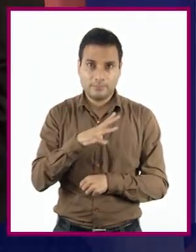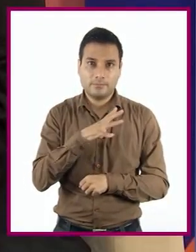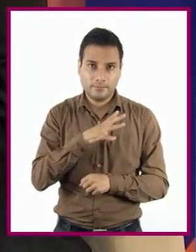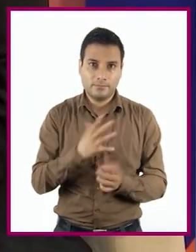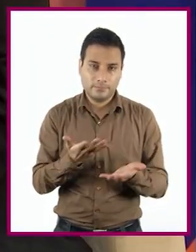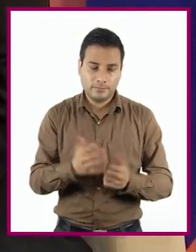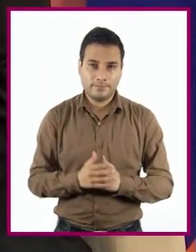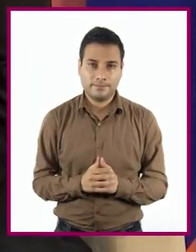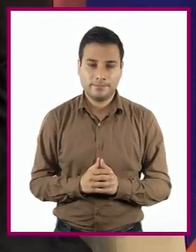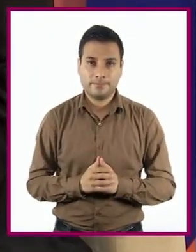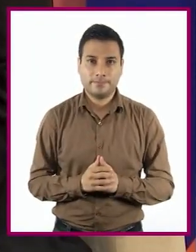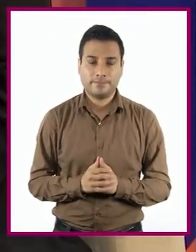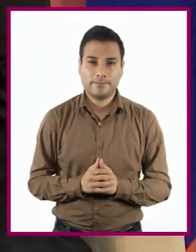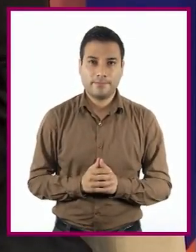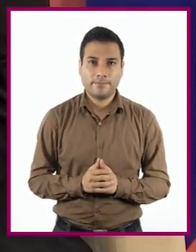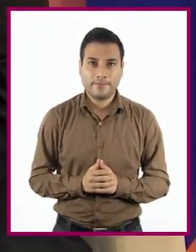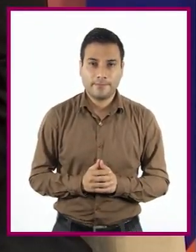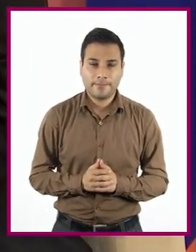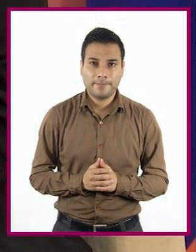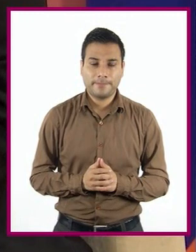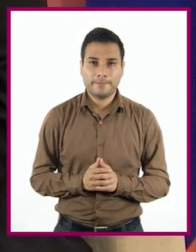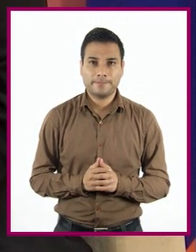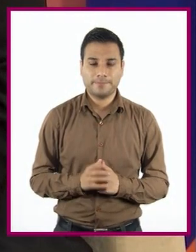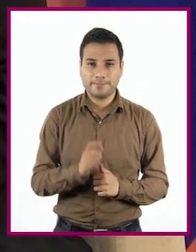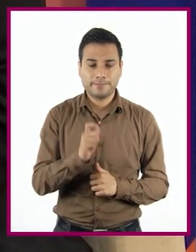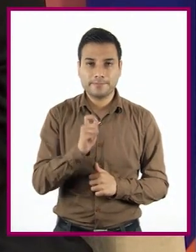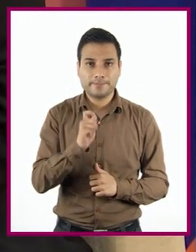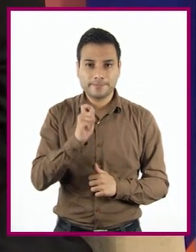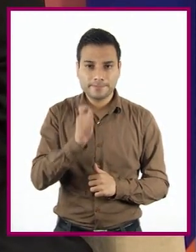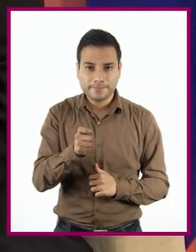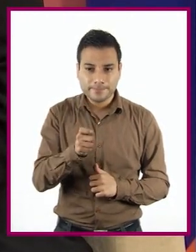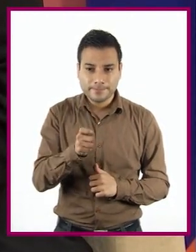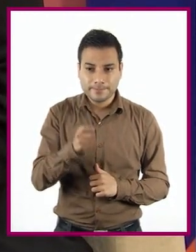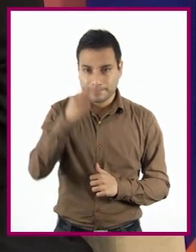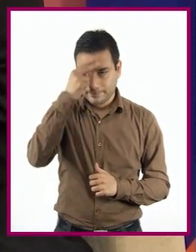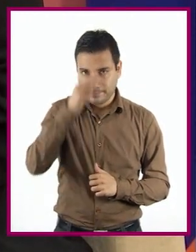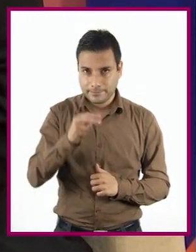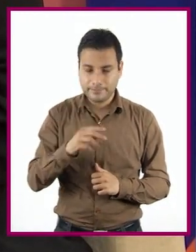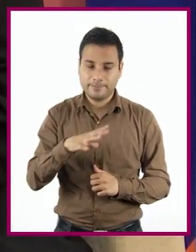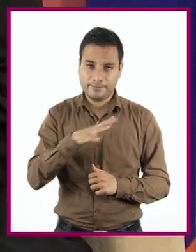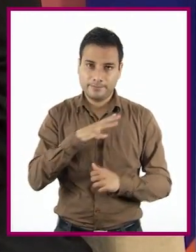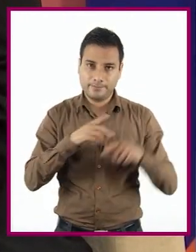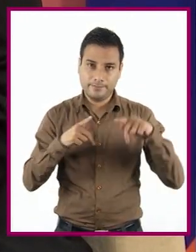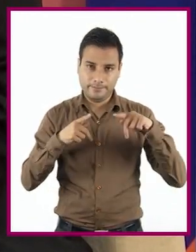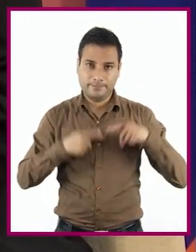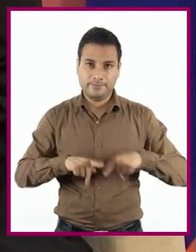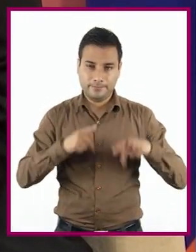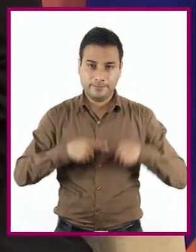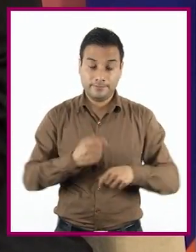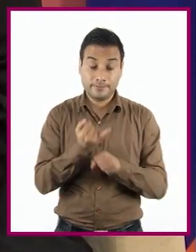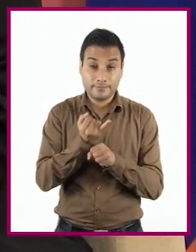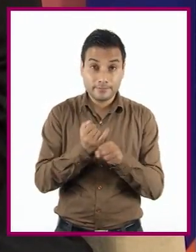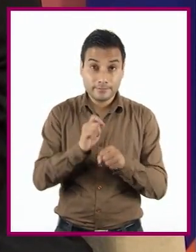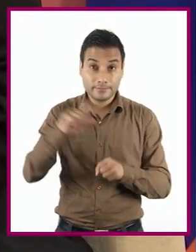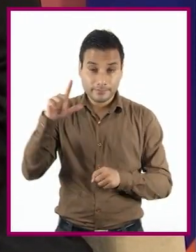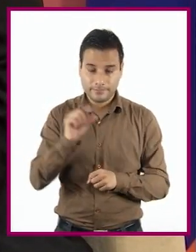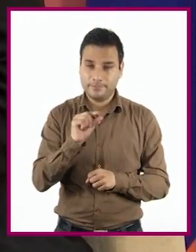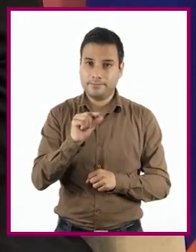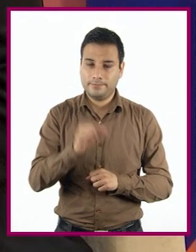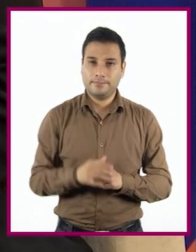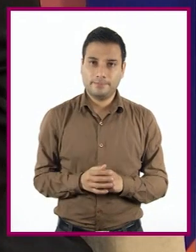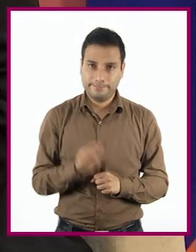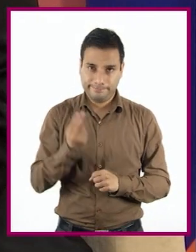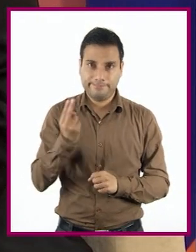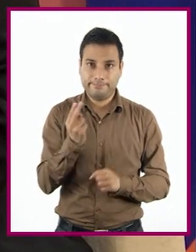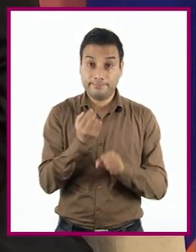habitantes. Estos datos nos muestran un escenario muy desolador, pues la necesidad por desarrollar conocimiento es fundamental